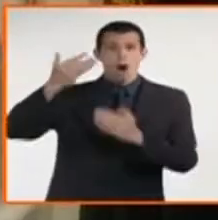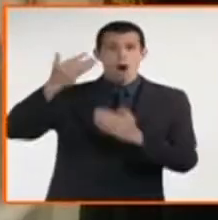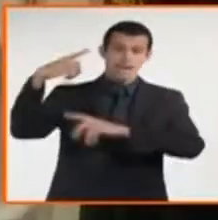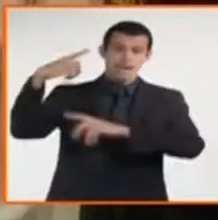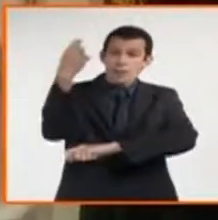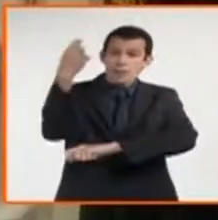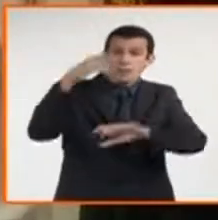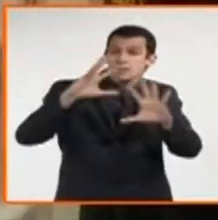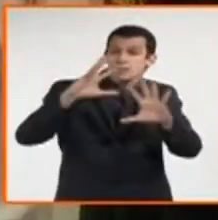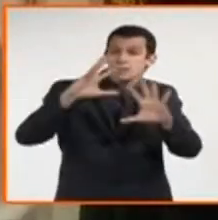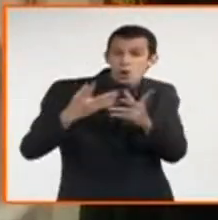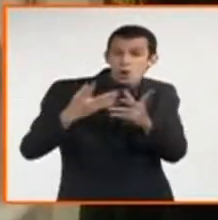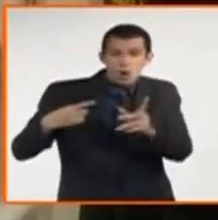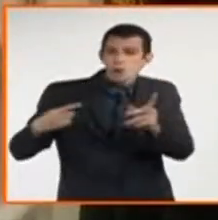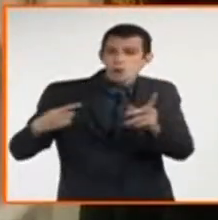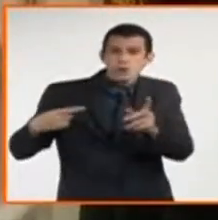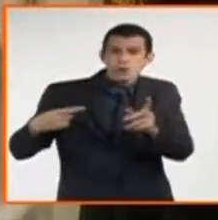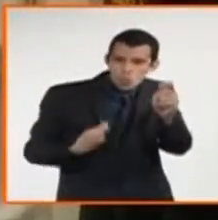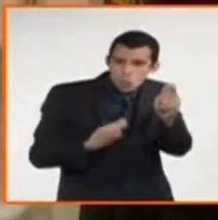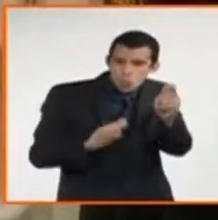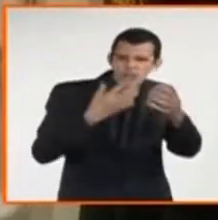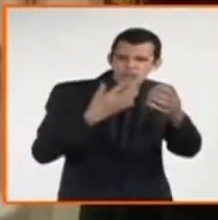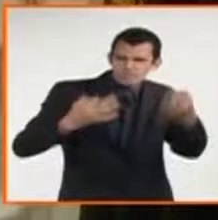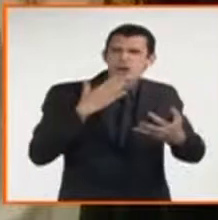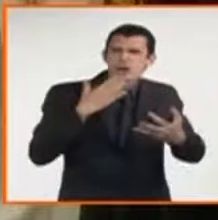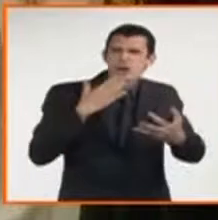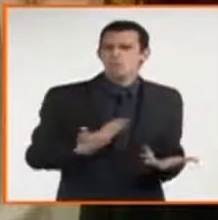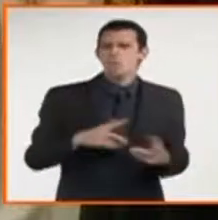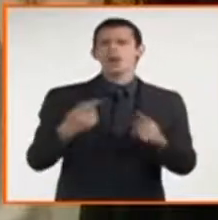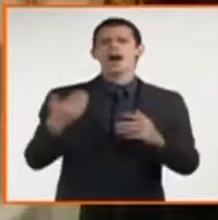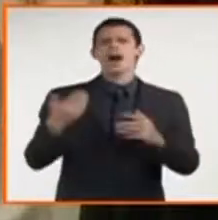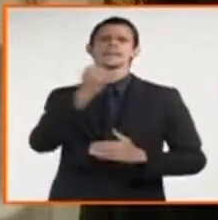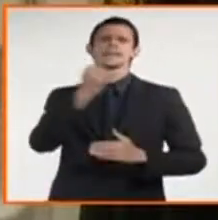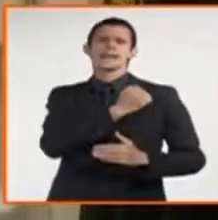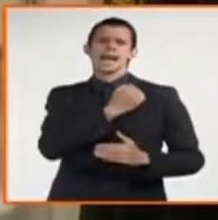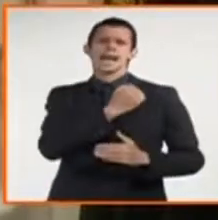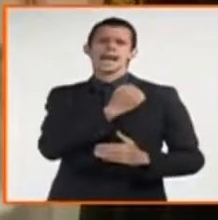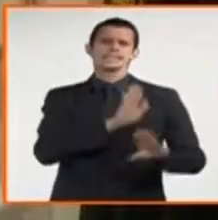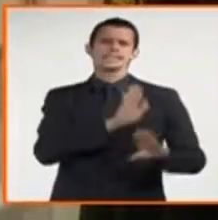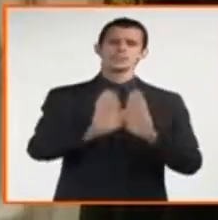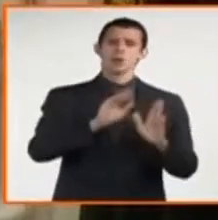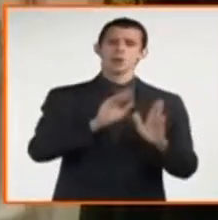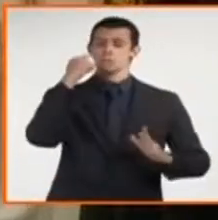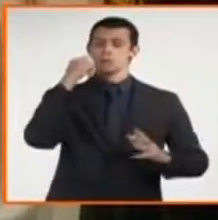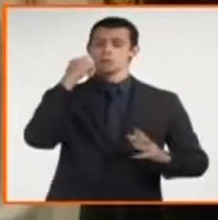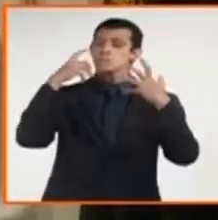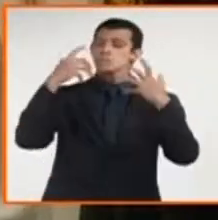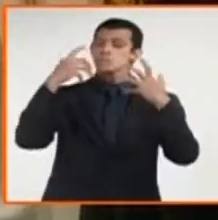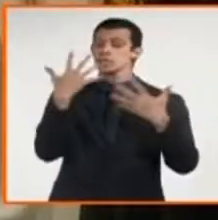único el que se trataba de imponer. Y bueno, se veía al norte siempre